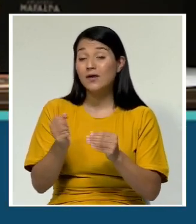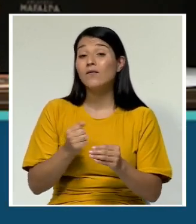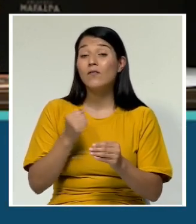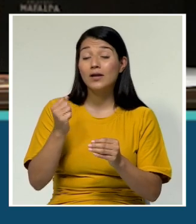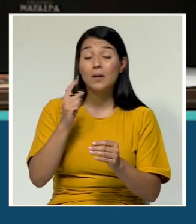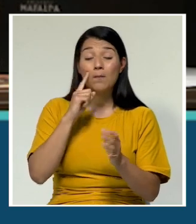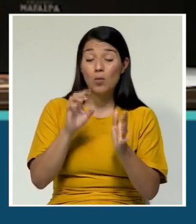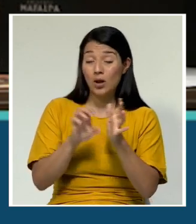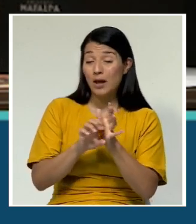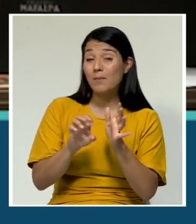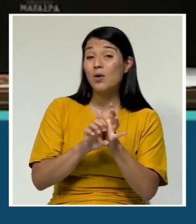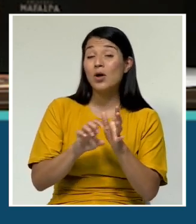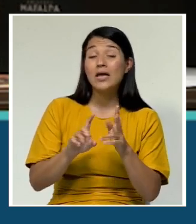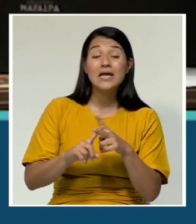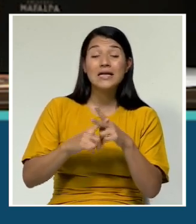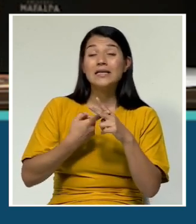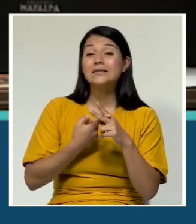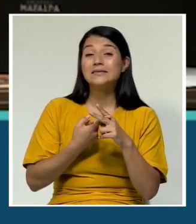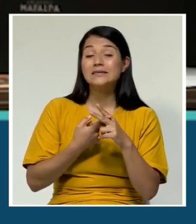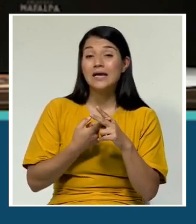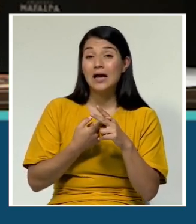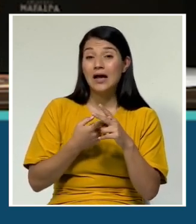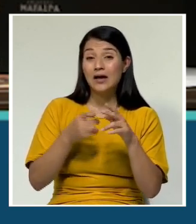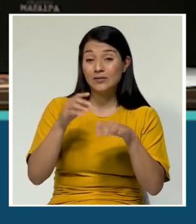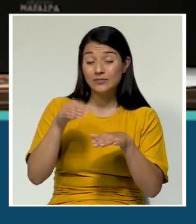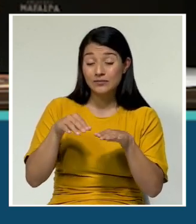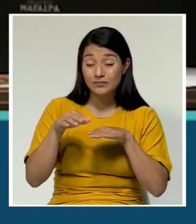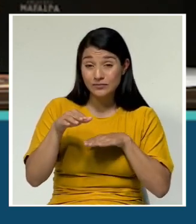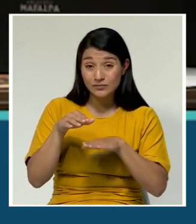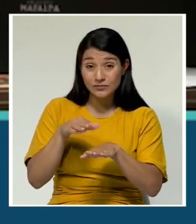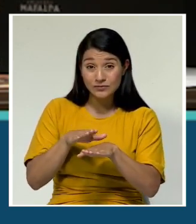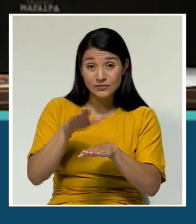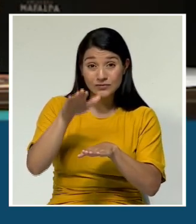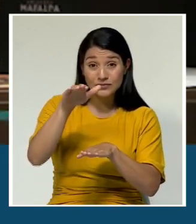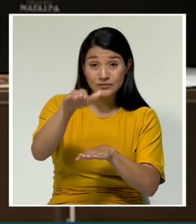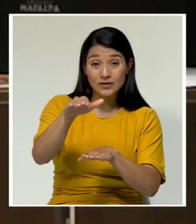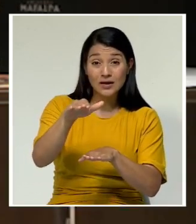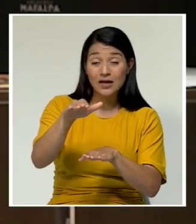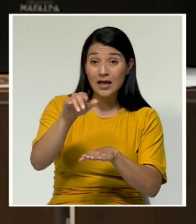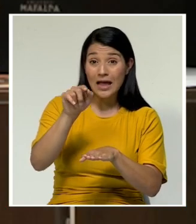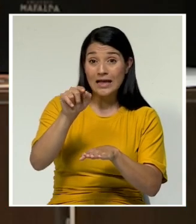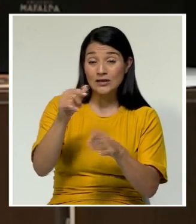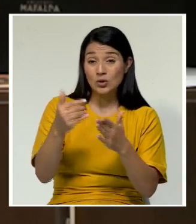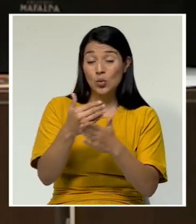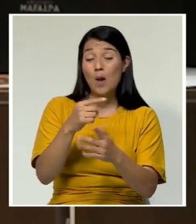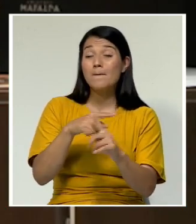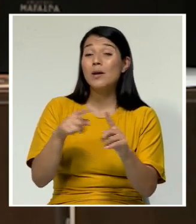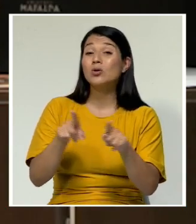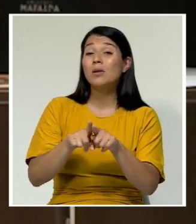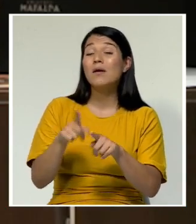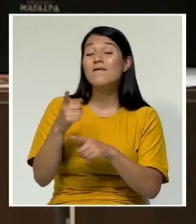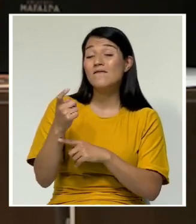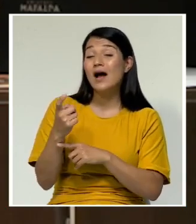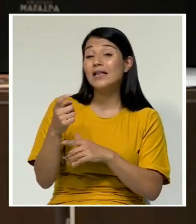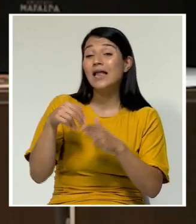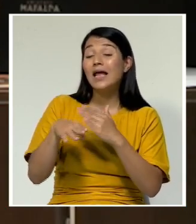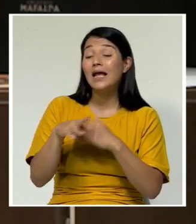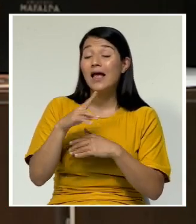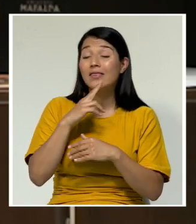No hubo capacidad de pensar en otro tipo de modelos cartelarios donde se incluyeran otro tipo de